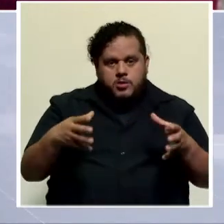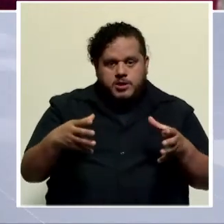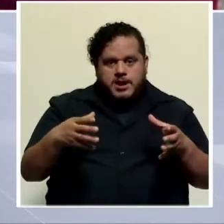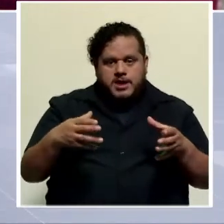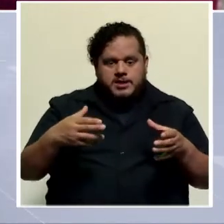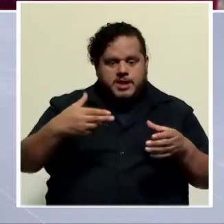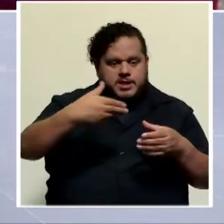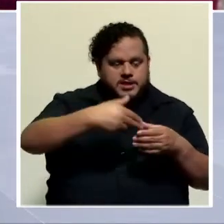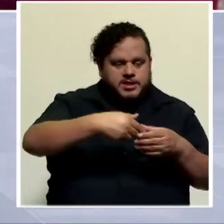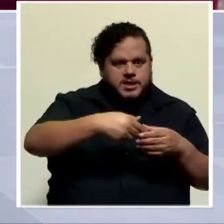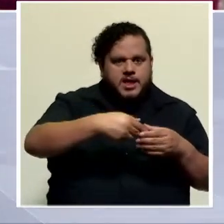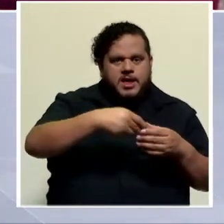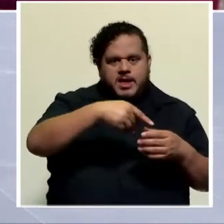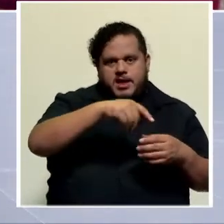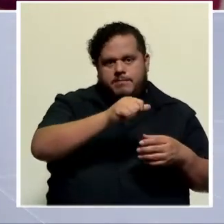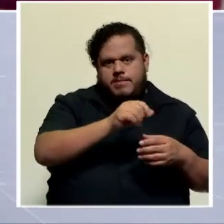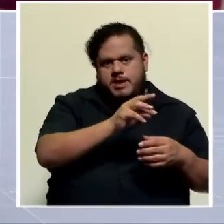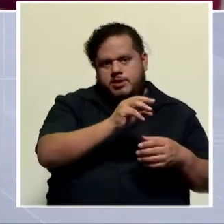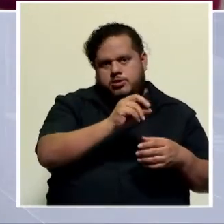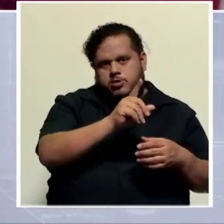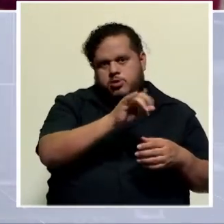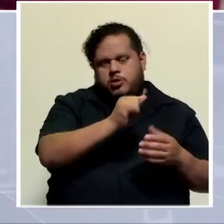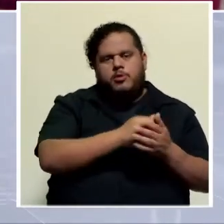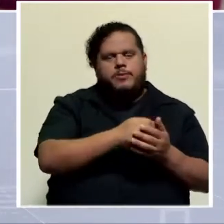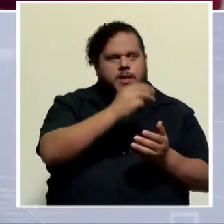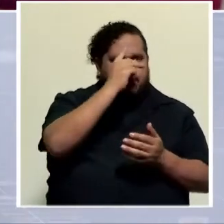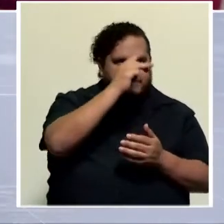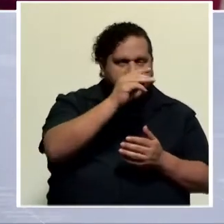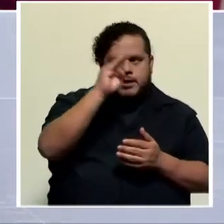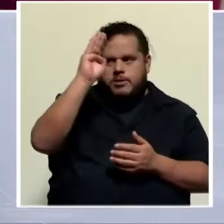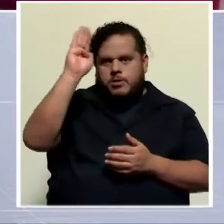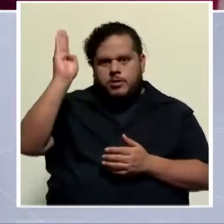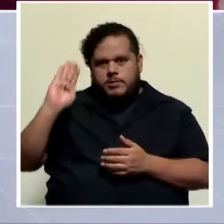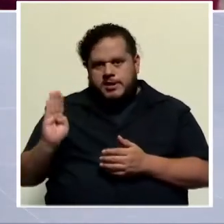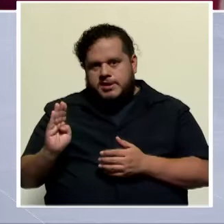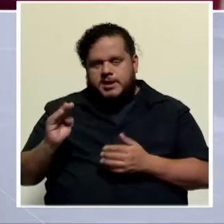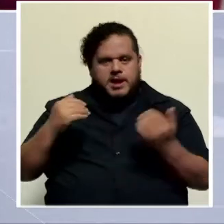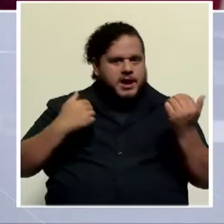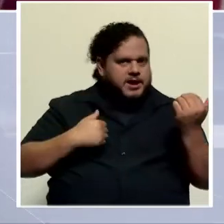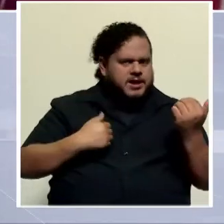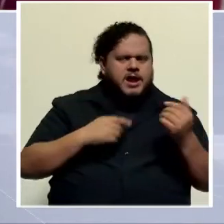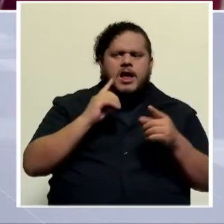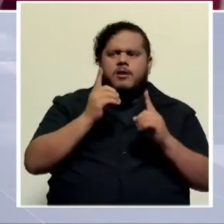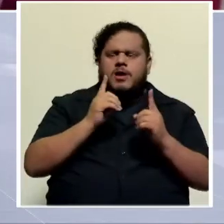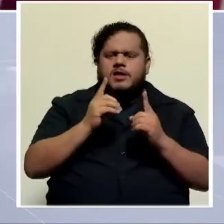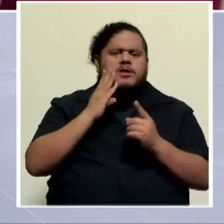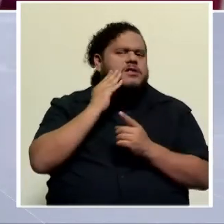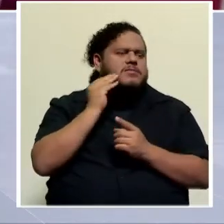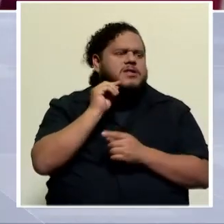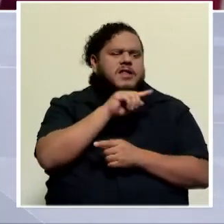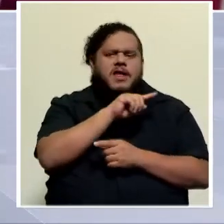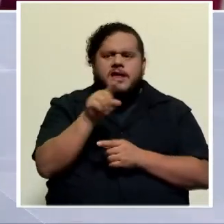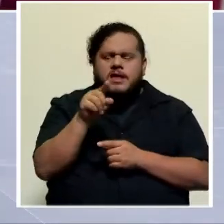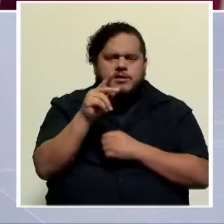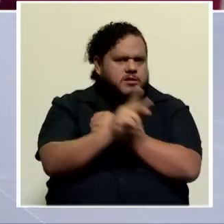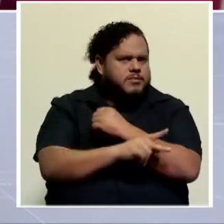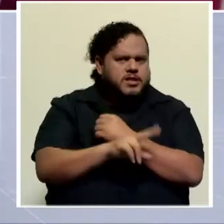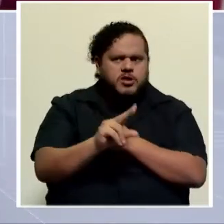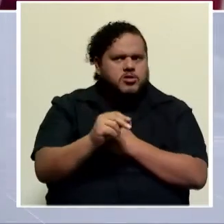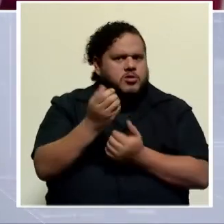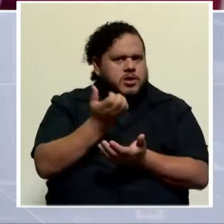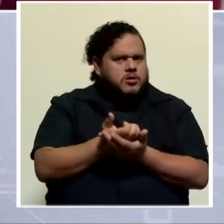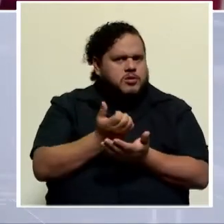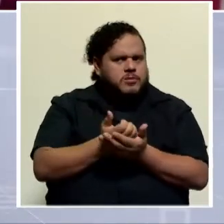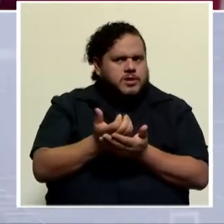petróleo, México, Brasil, Argentina. ¿Cuál ha sido la experiencia en esos países? ¿No parecen economías que